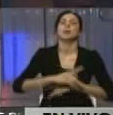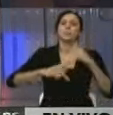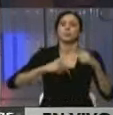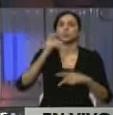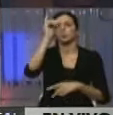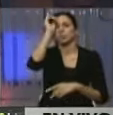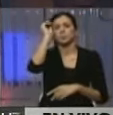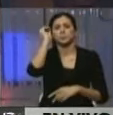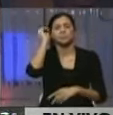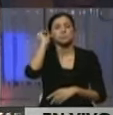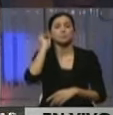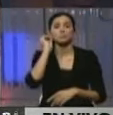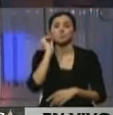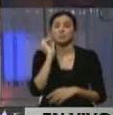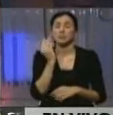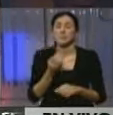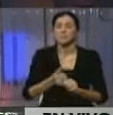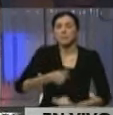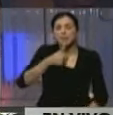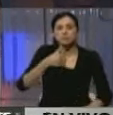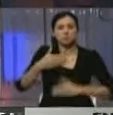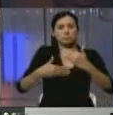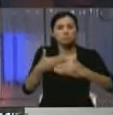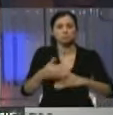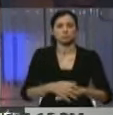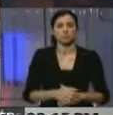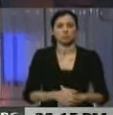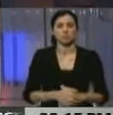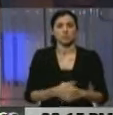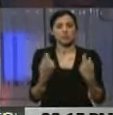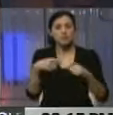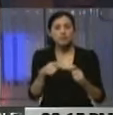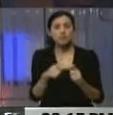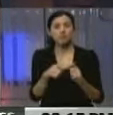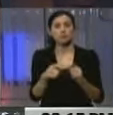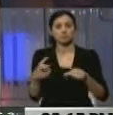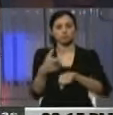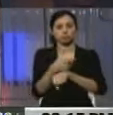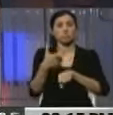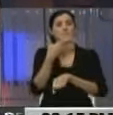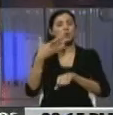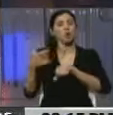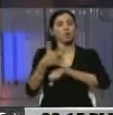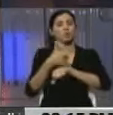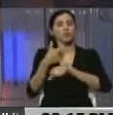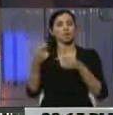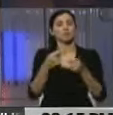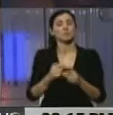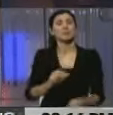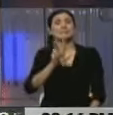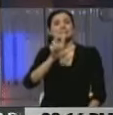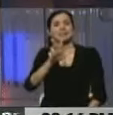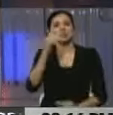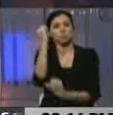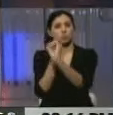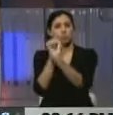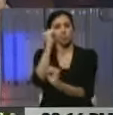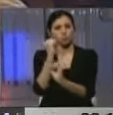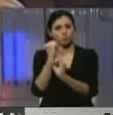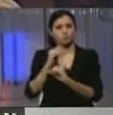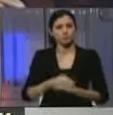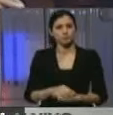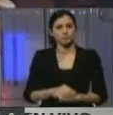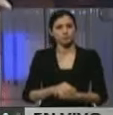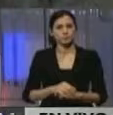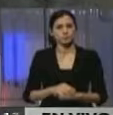productiva y distributiva cada vez más en obtener una gobernanza económica en estos 3 motores y